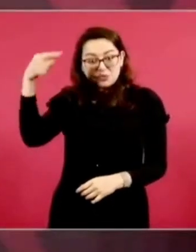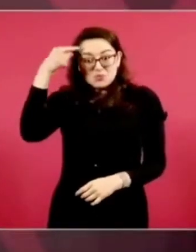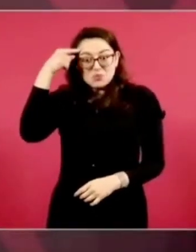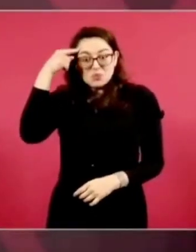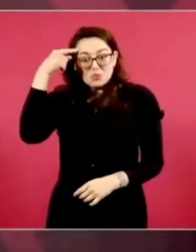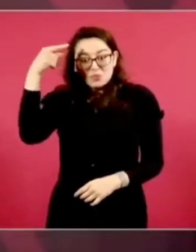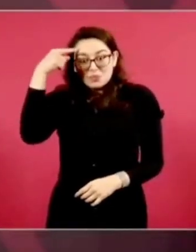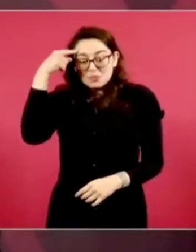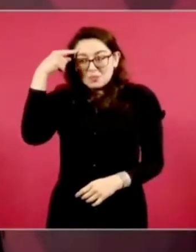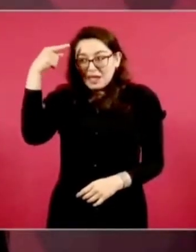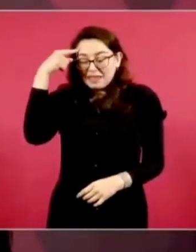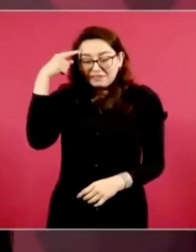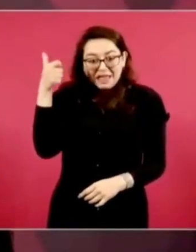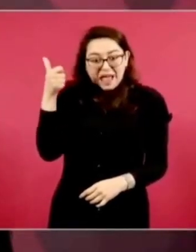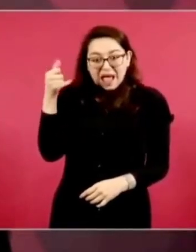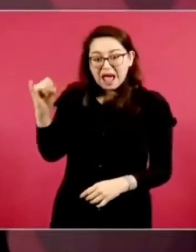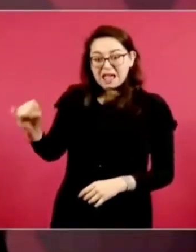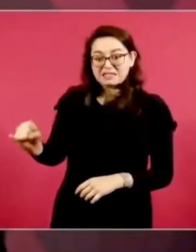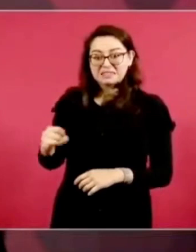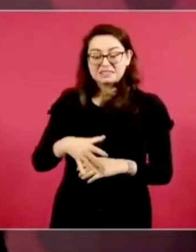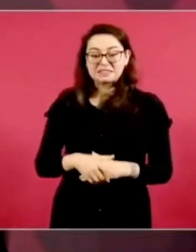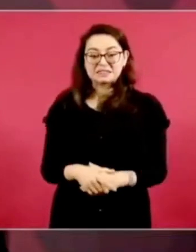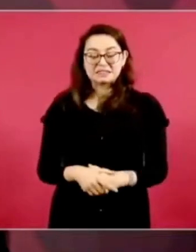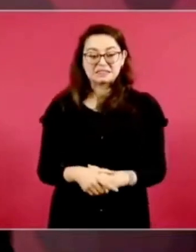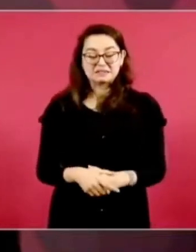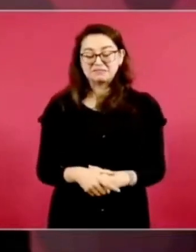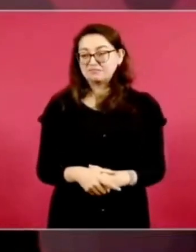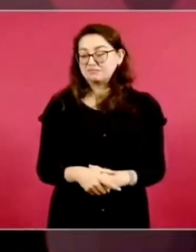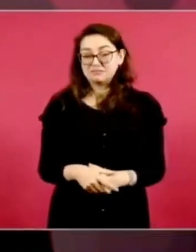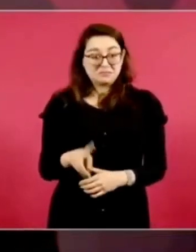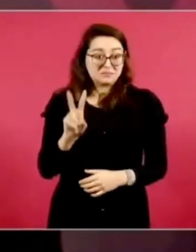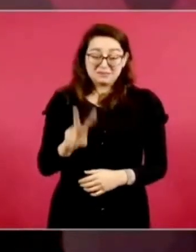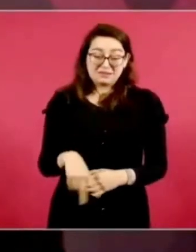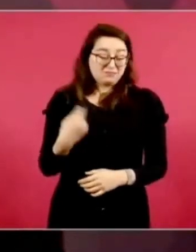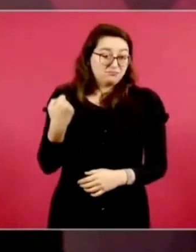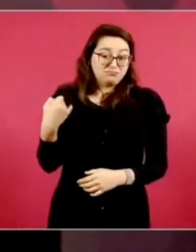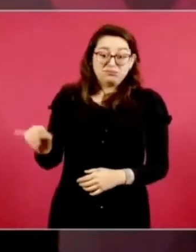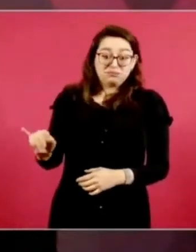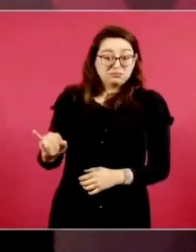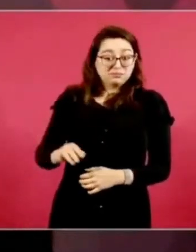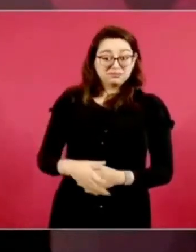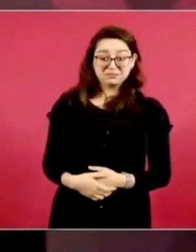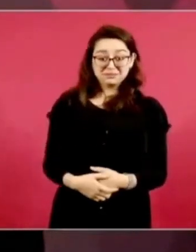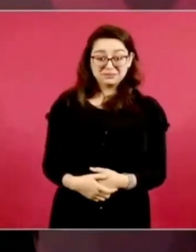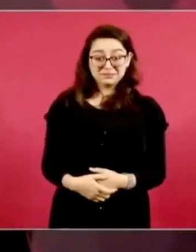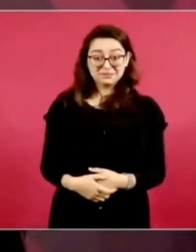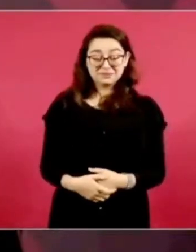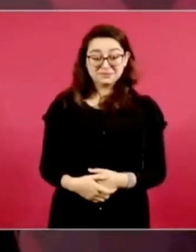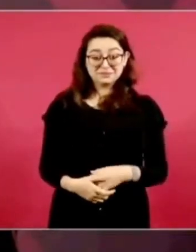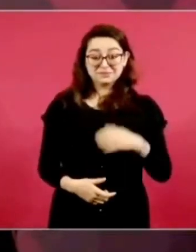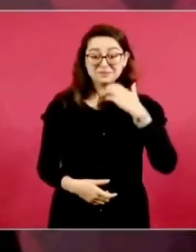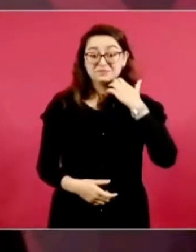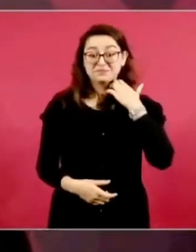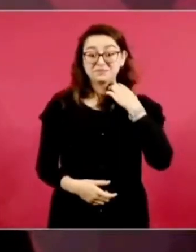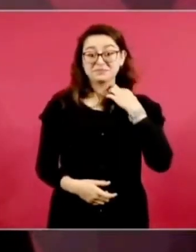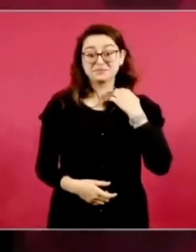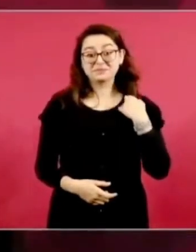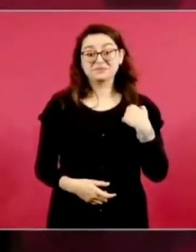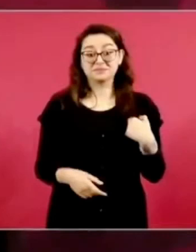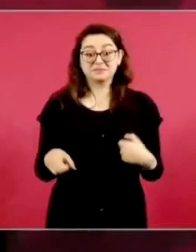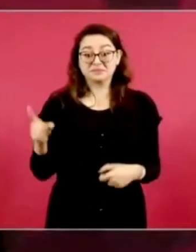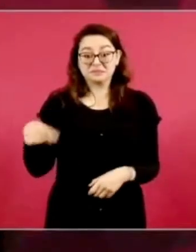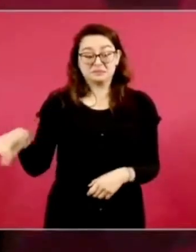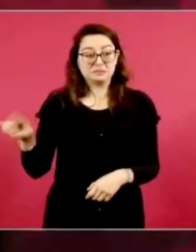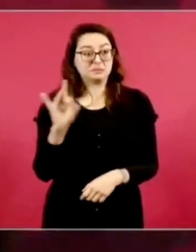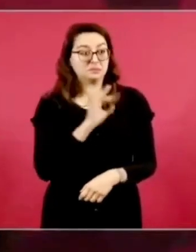por la desproporción y el absurdo, es su miedo